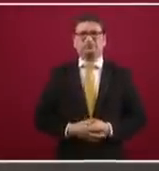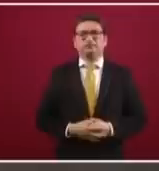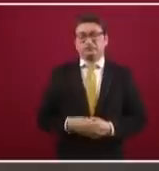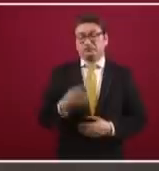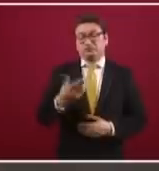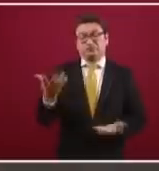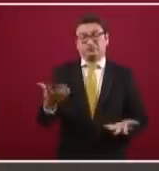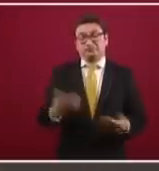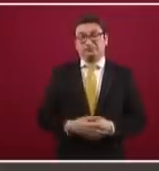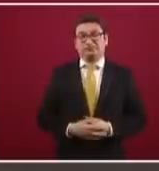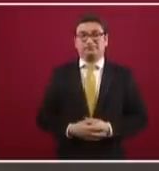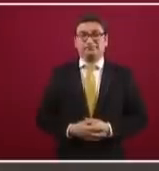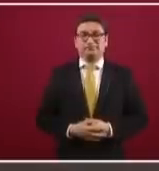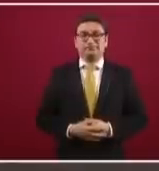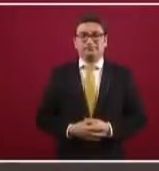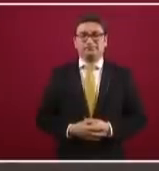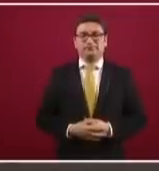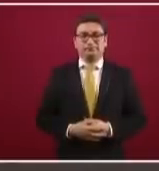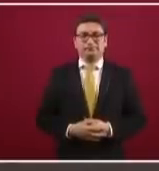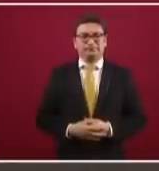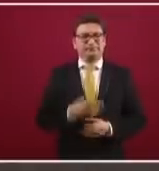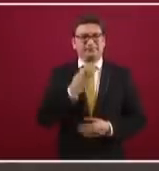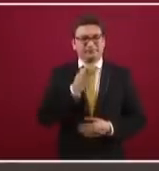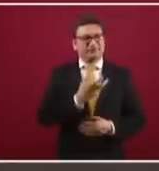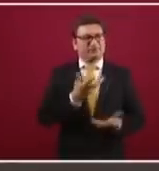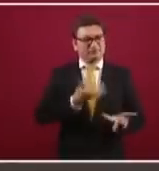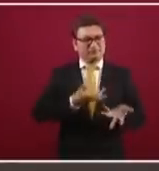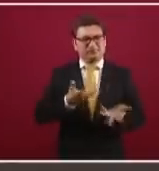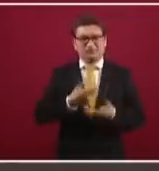Imagínense a qué se llegó.